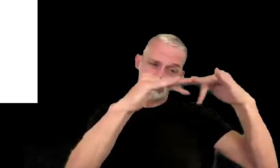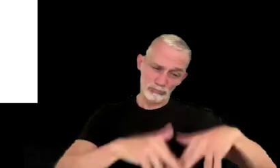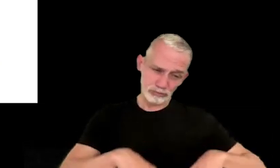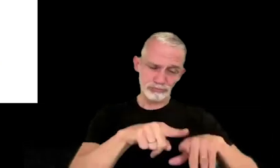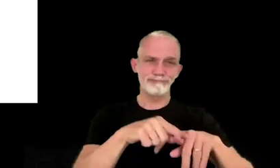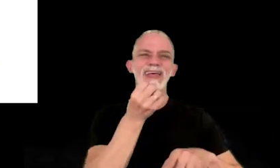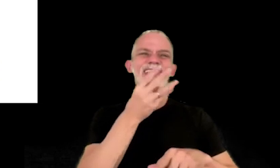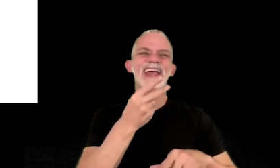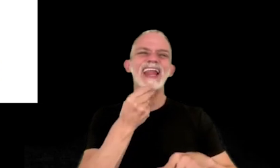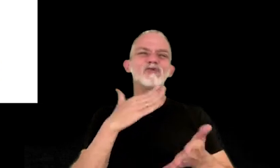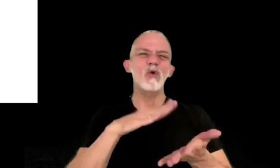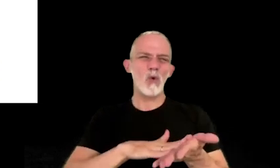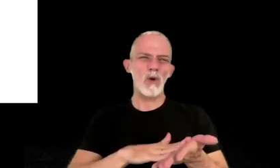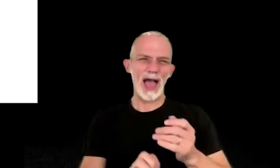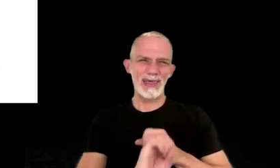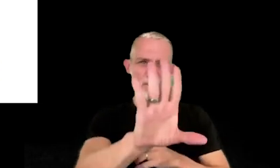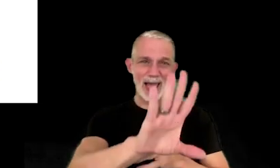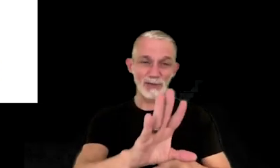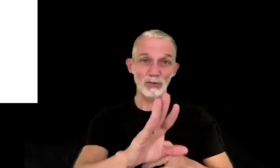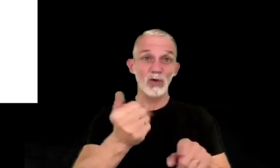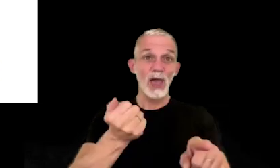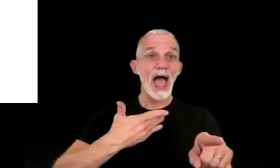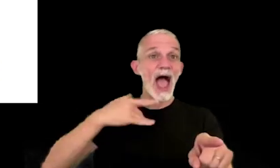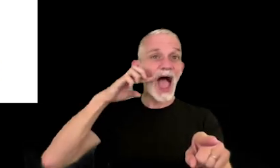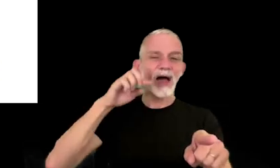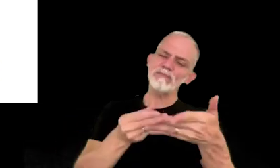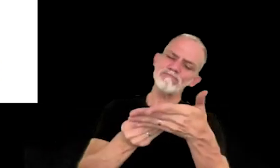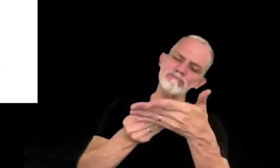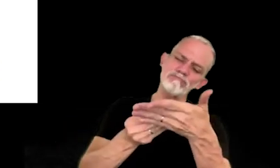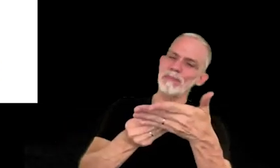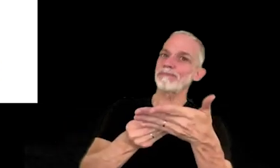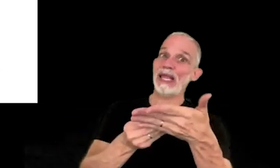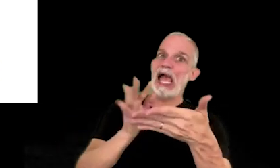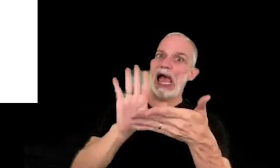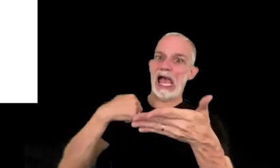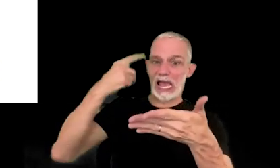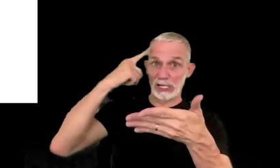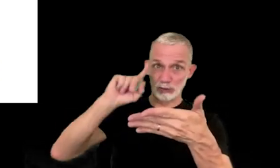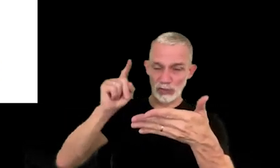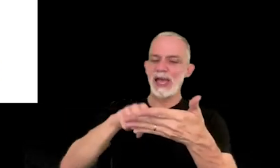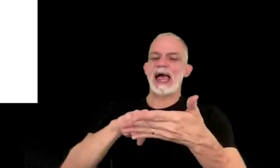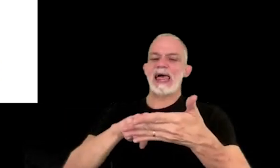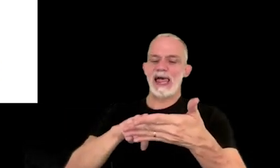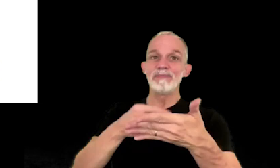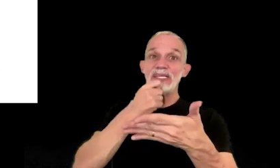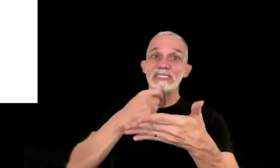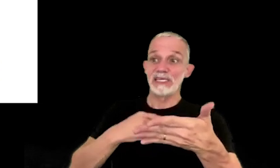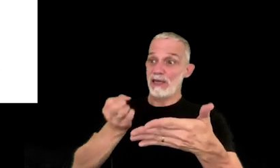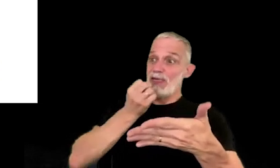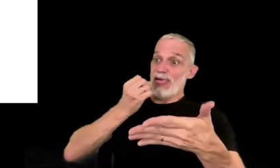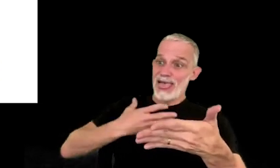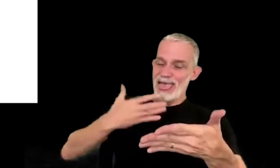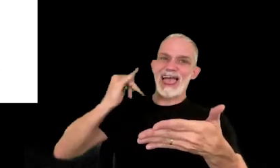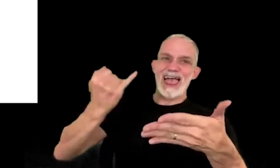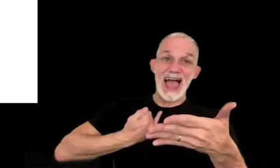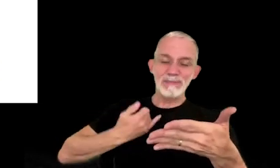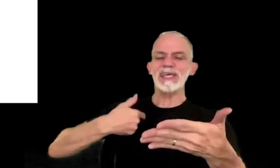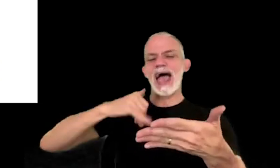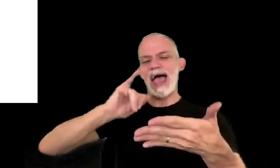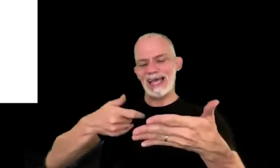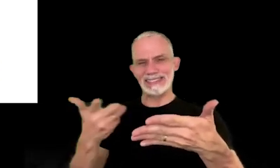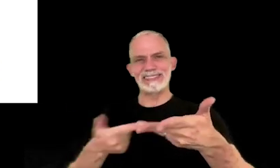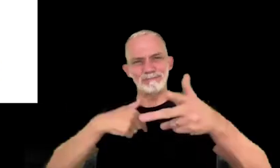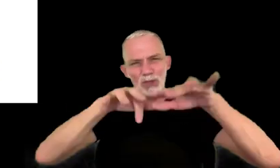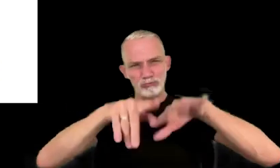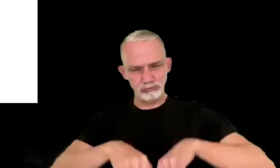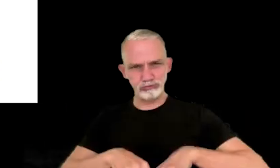que el agente de retención no tiene conocimiento, salvo que lo exteriorice el interesado, en